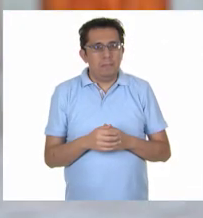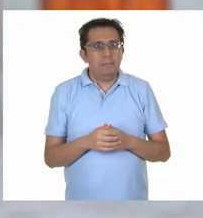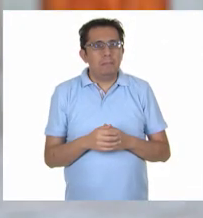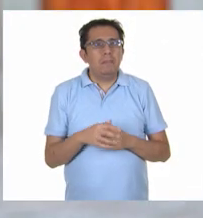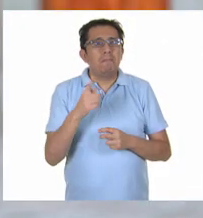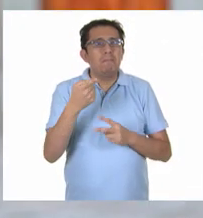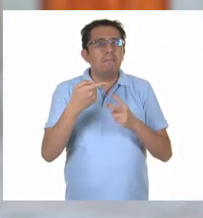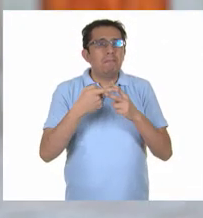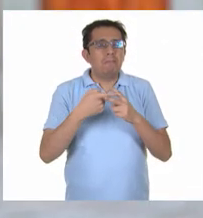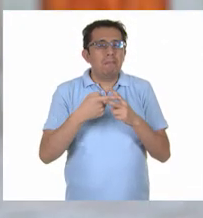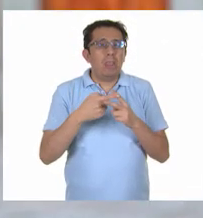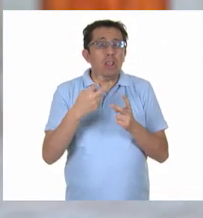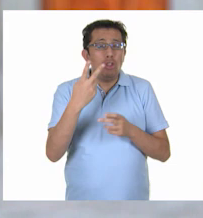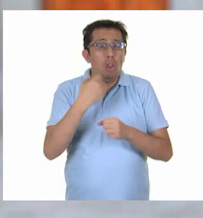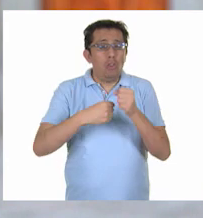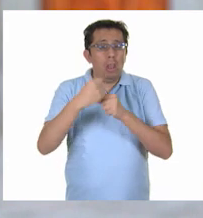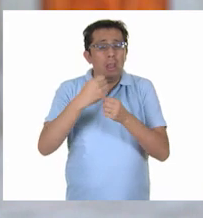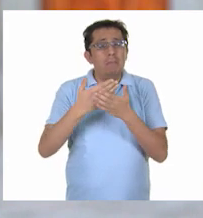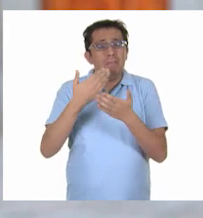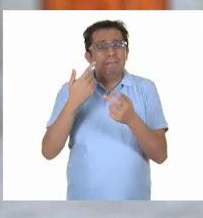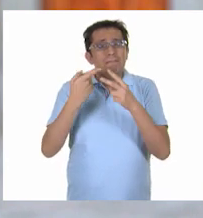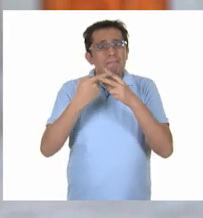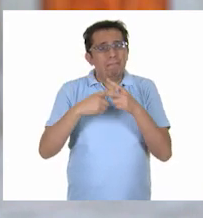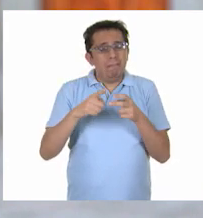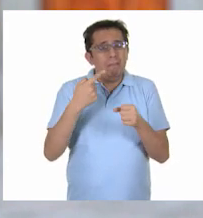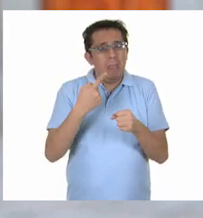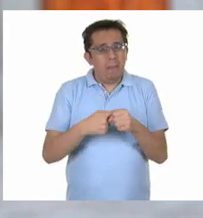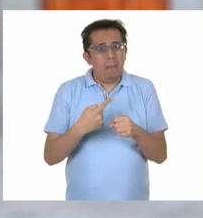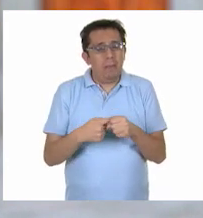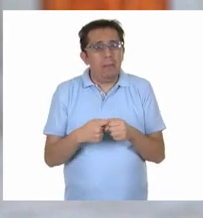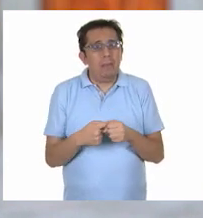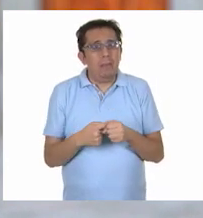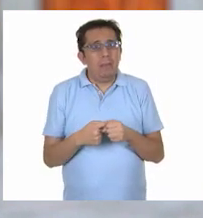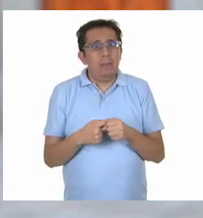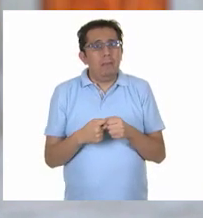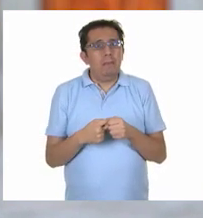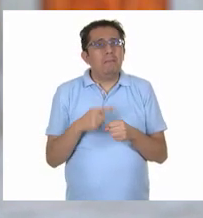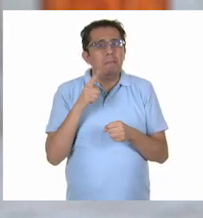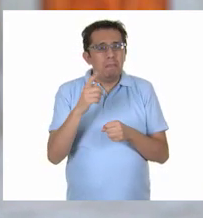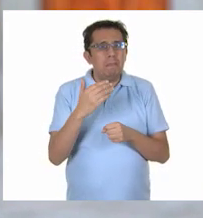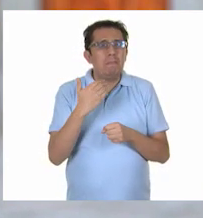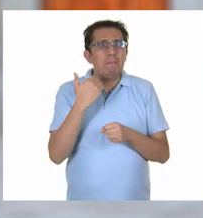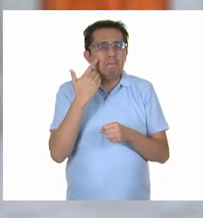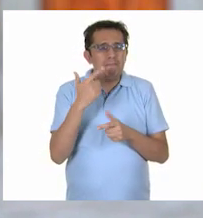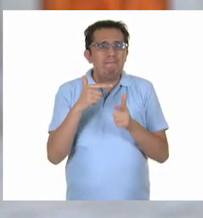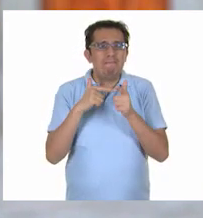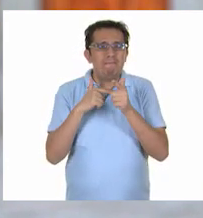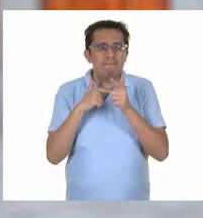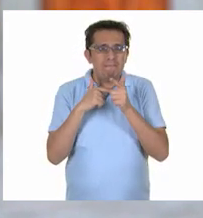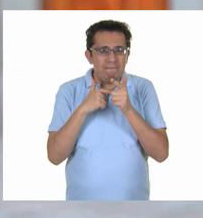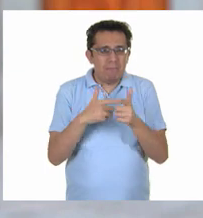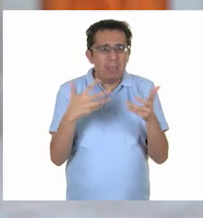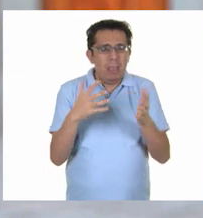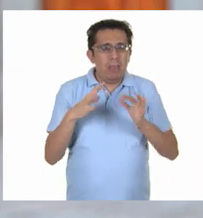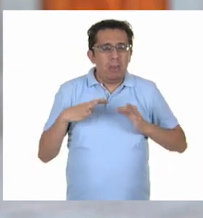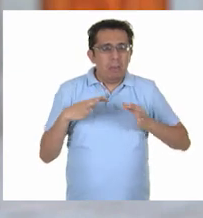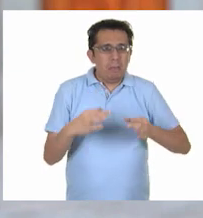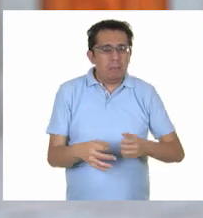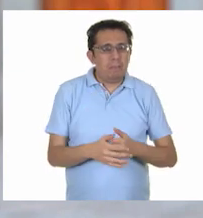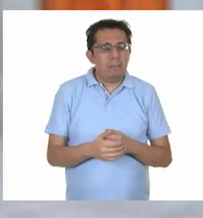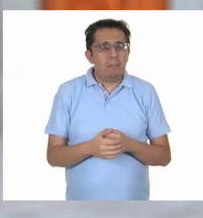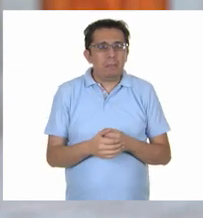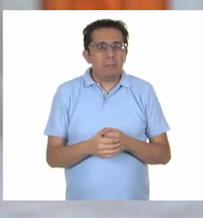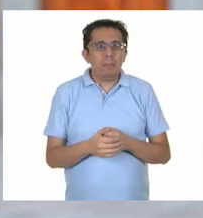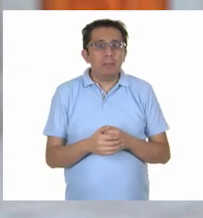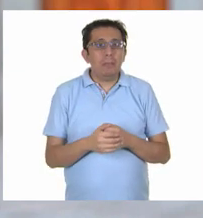Empezó a enfermar 2 años antes, por eso empezamos a hacerlo de la fundación. O él se empeñó en hacer la fundación, porque te digo que yo no quiero estar ahí.